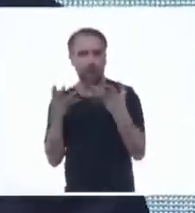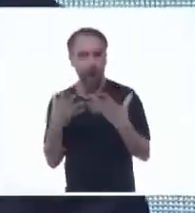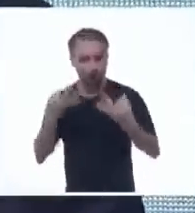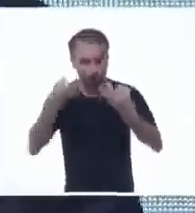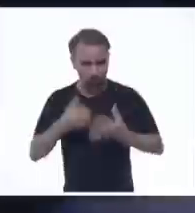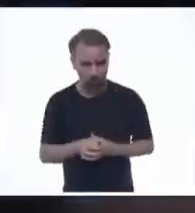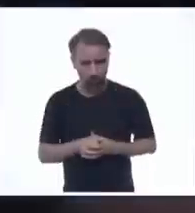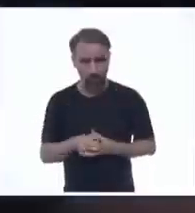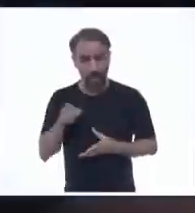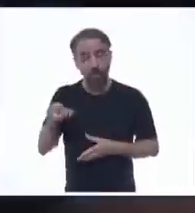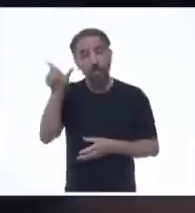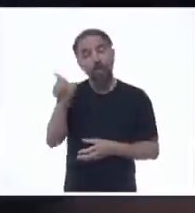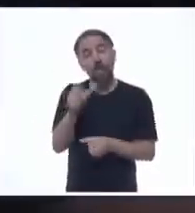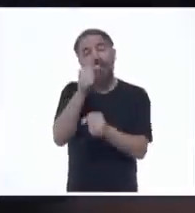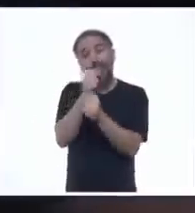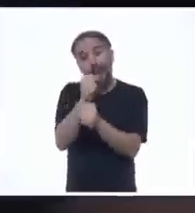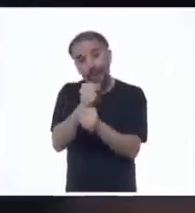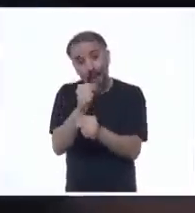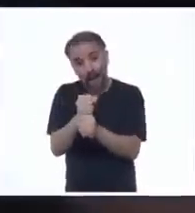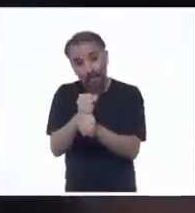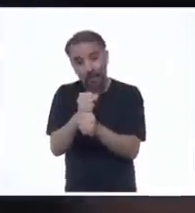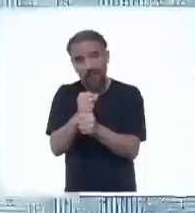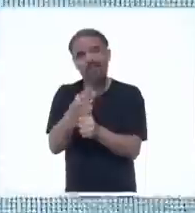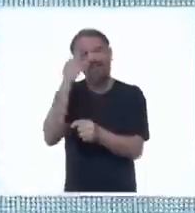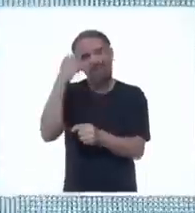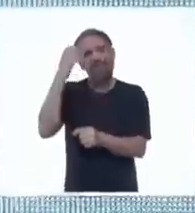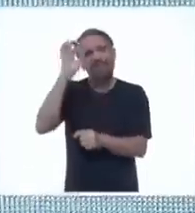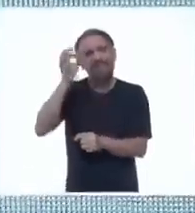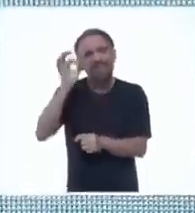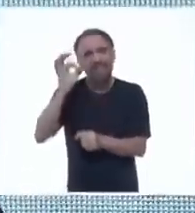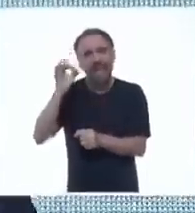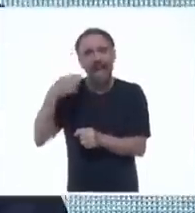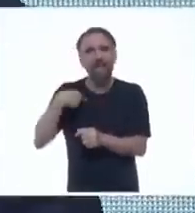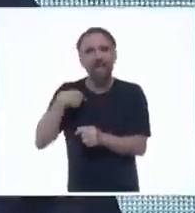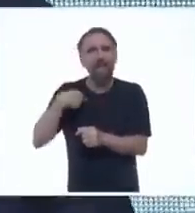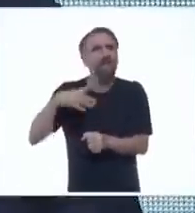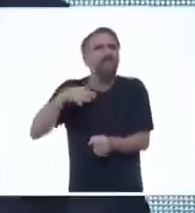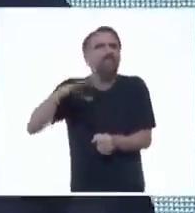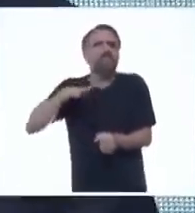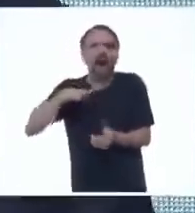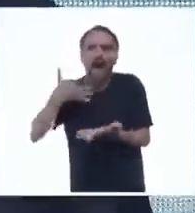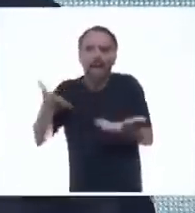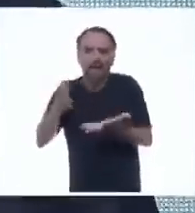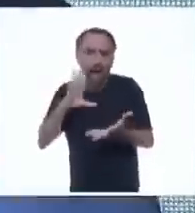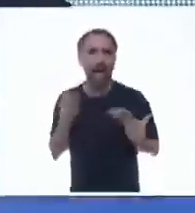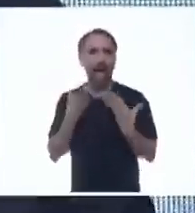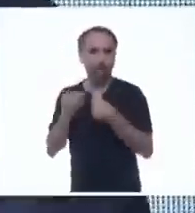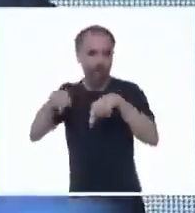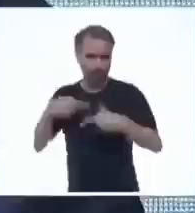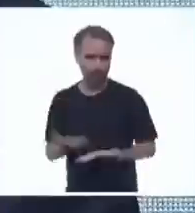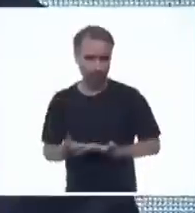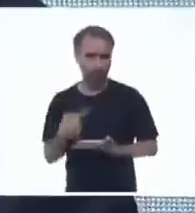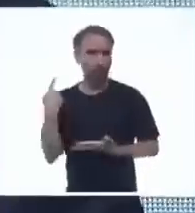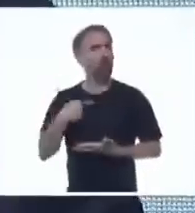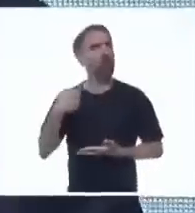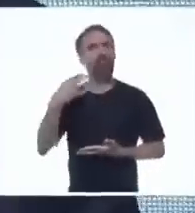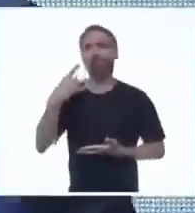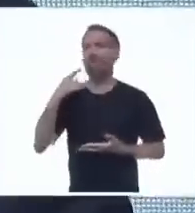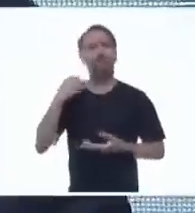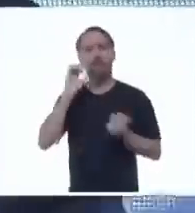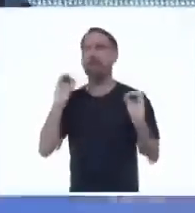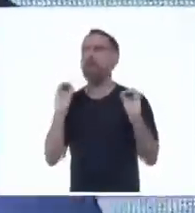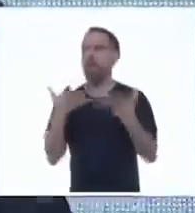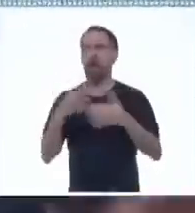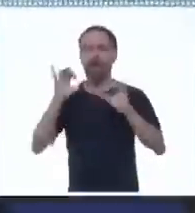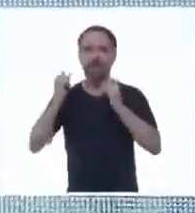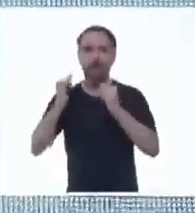esos trabajadores que saben que estamos en deuda con ellos y que tenemos que mejorar el